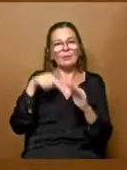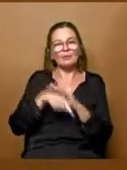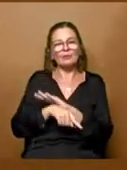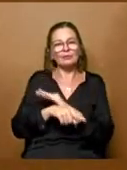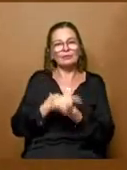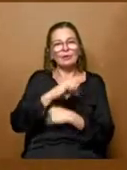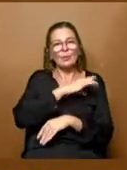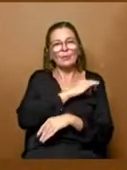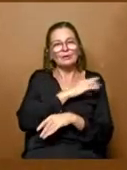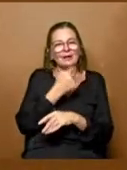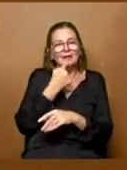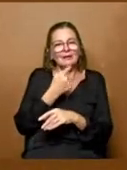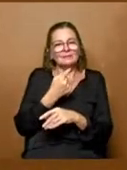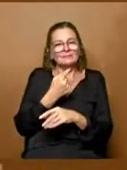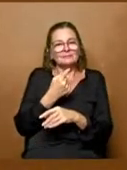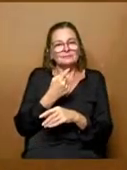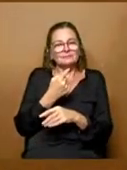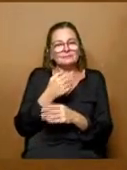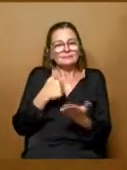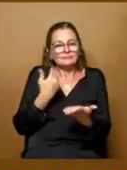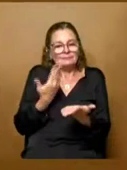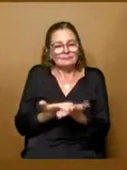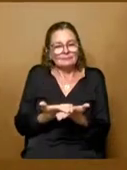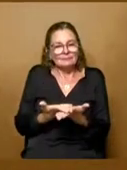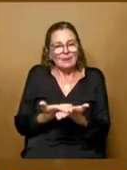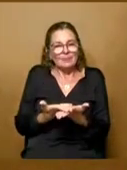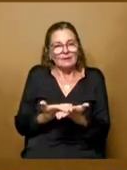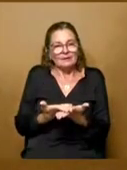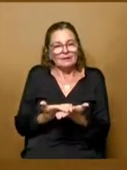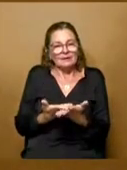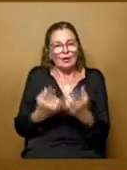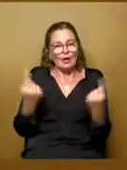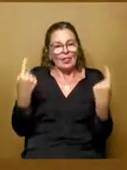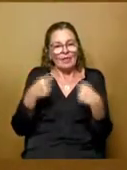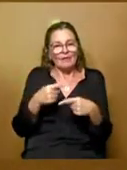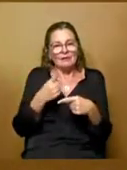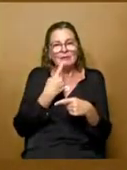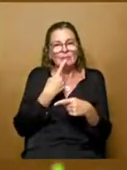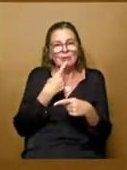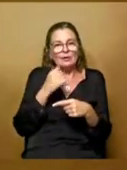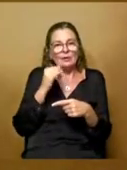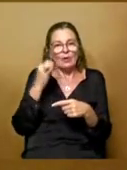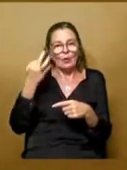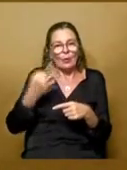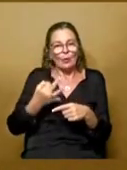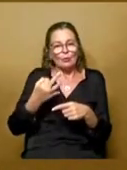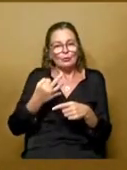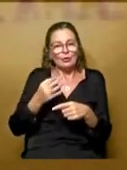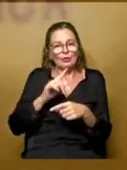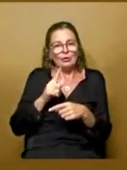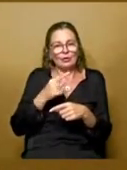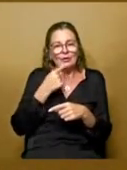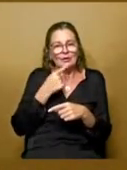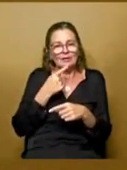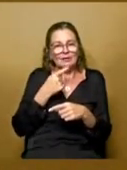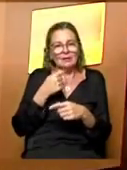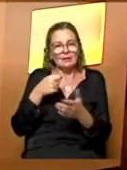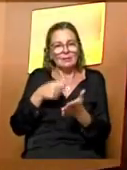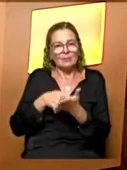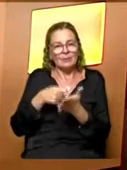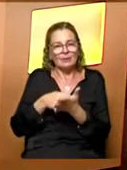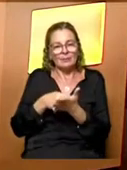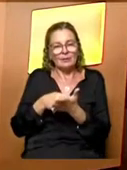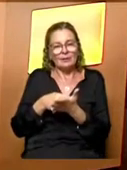chileno, de poner el planteo sobre la mesa a la hora de dar el debate político si es justo o no es justo tocar la riqueza de los grandes